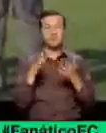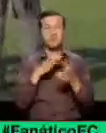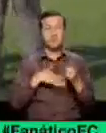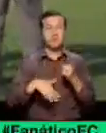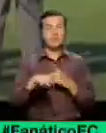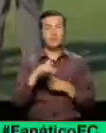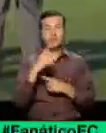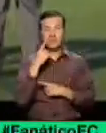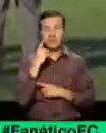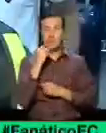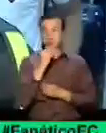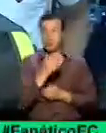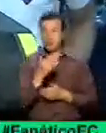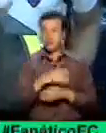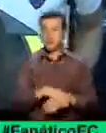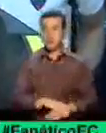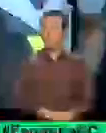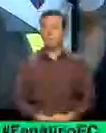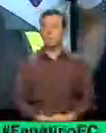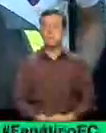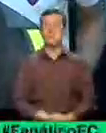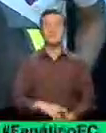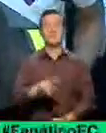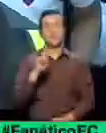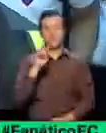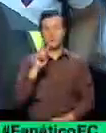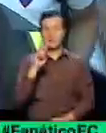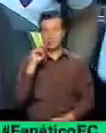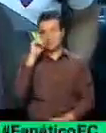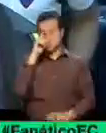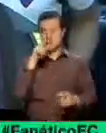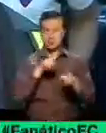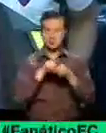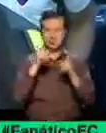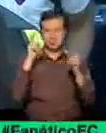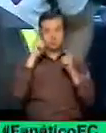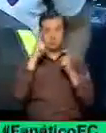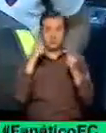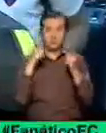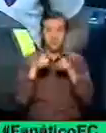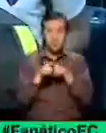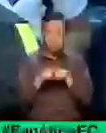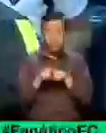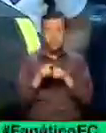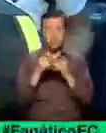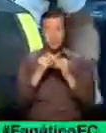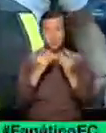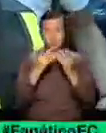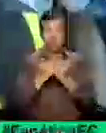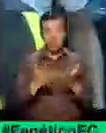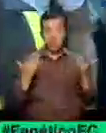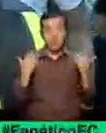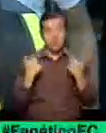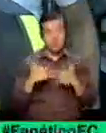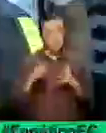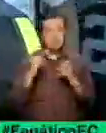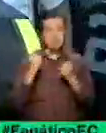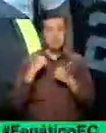de Sporting Cristal. Va a ser 2 partidos muy exigentes, como lo digo, con 2 rivales mundialistas, y bueno,